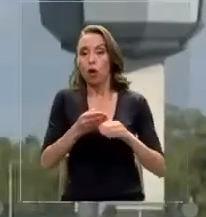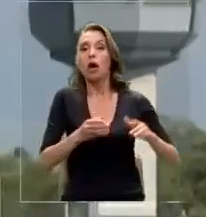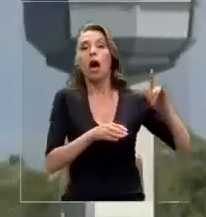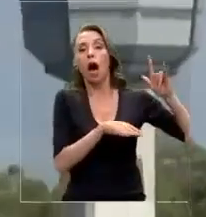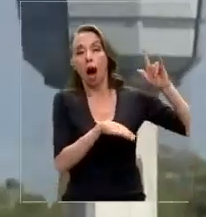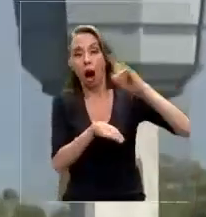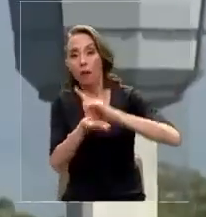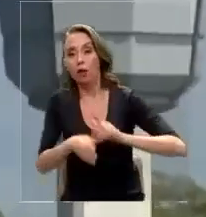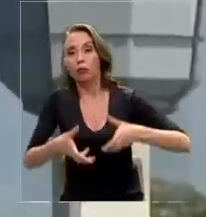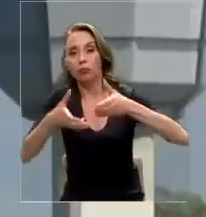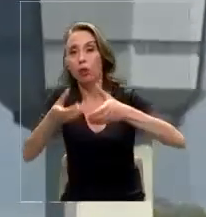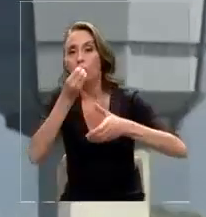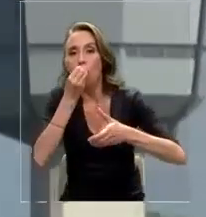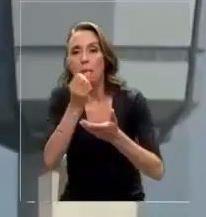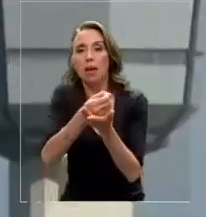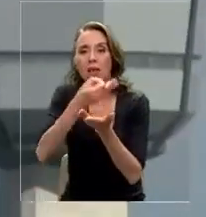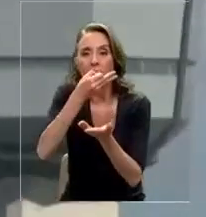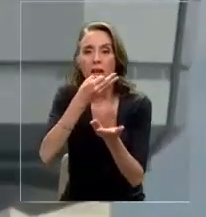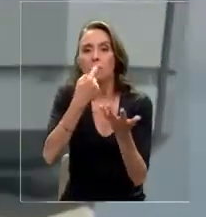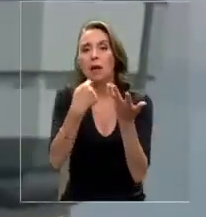suministros.